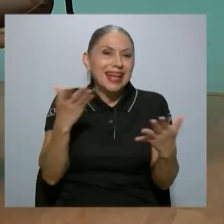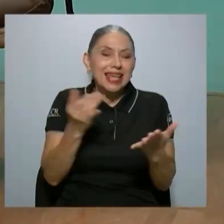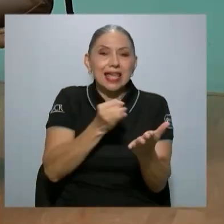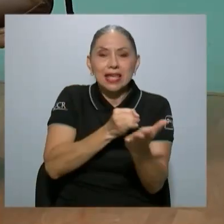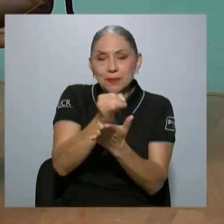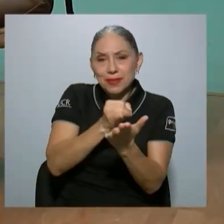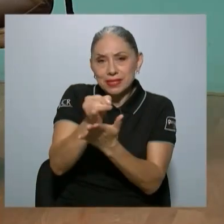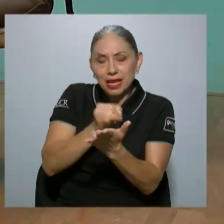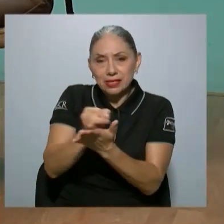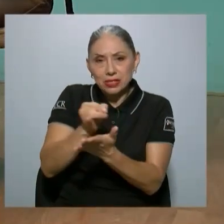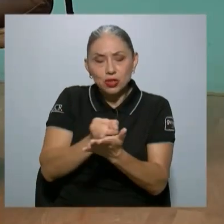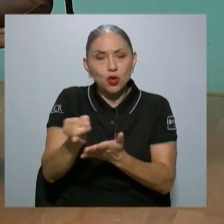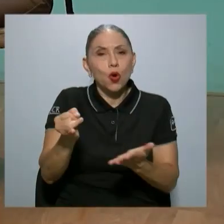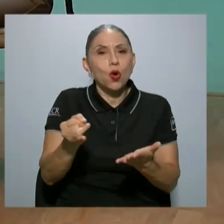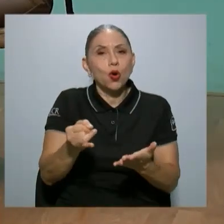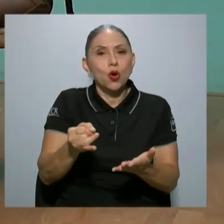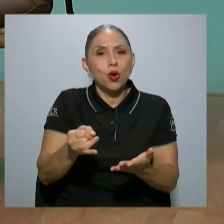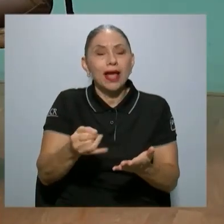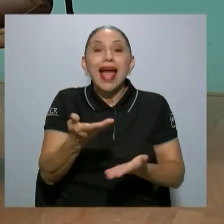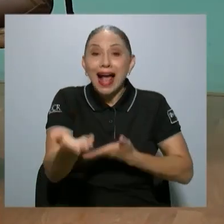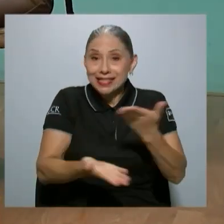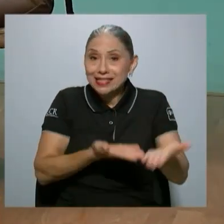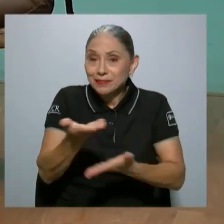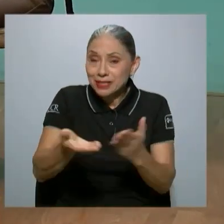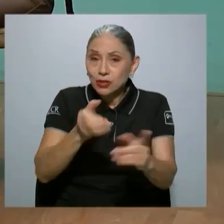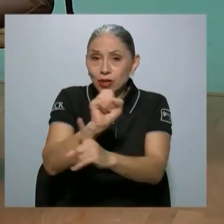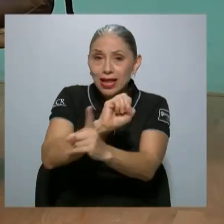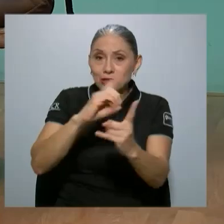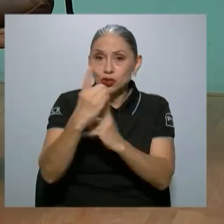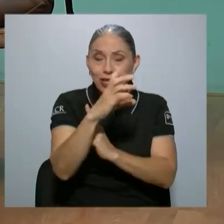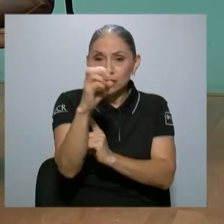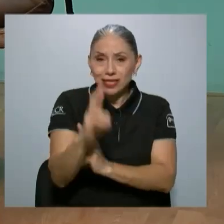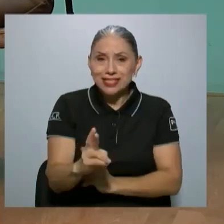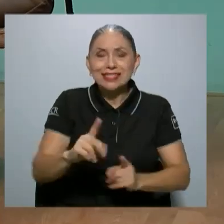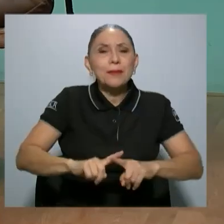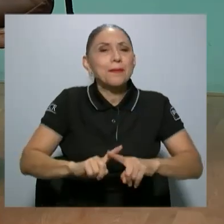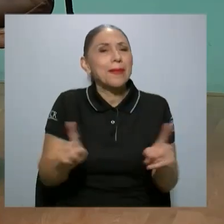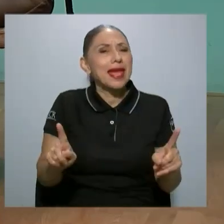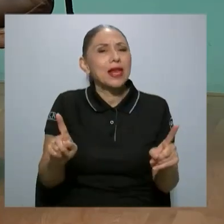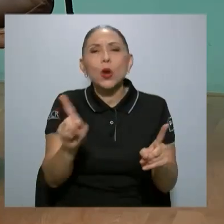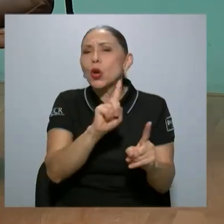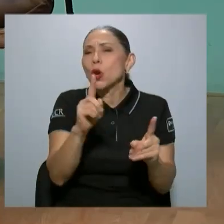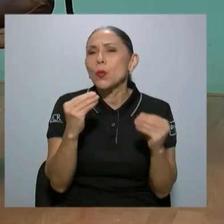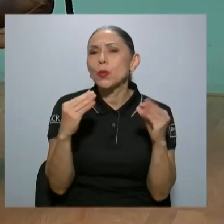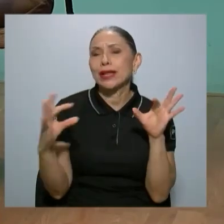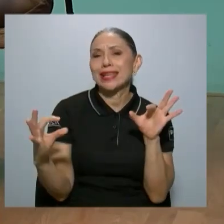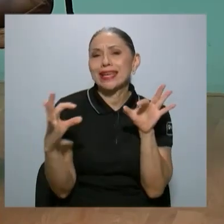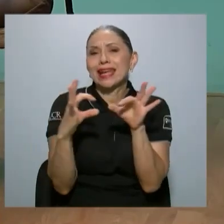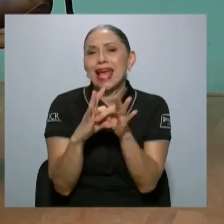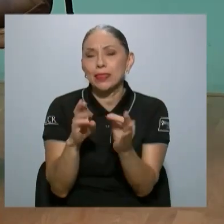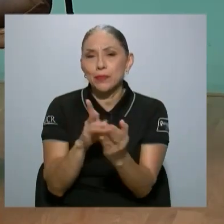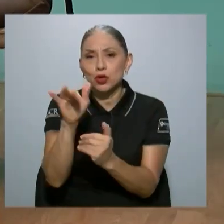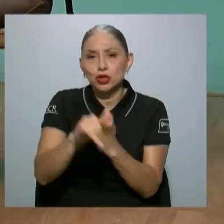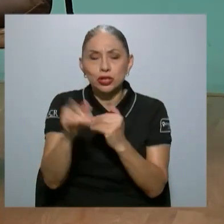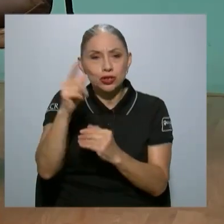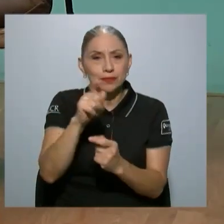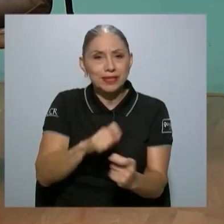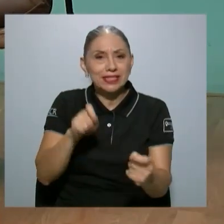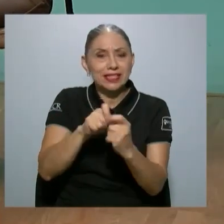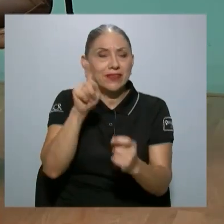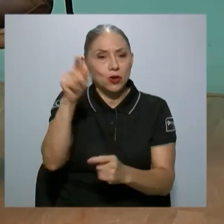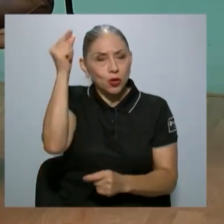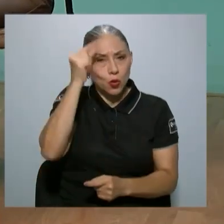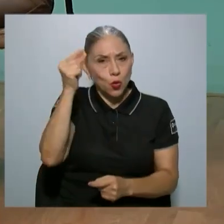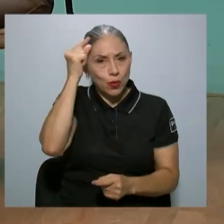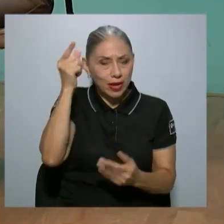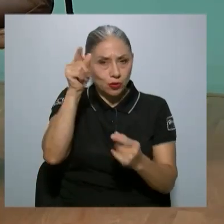investigación sí al servicio de la sociedad costarricense, pero mucho menos ligada a un proyecto específico que pudiera tener un gobierno específico